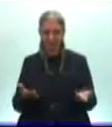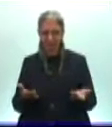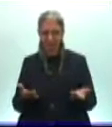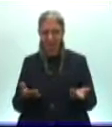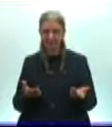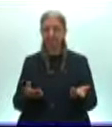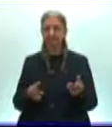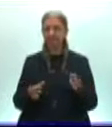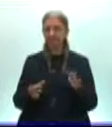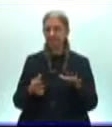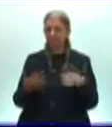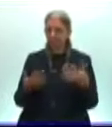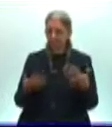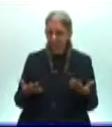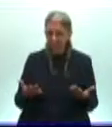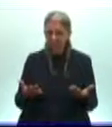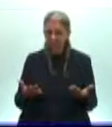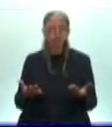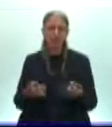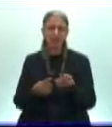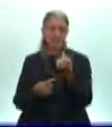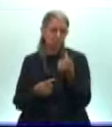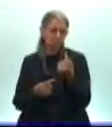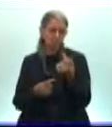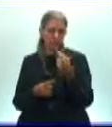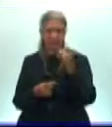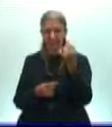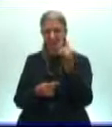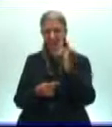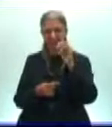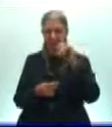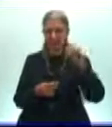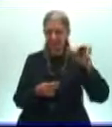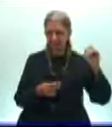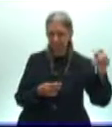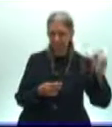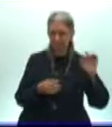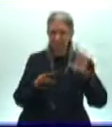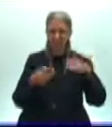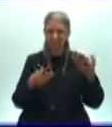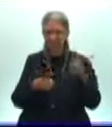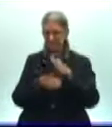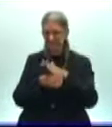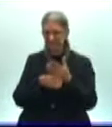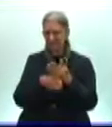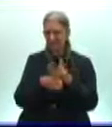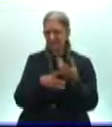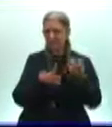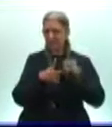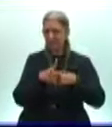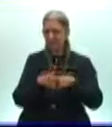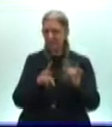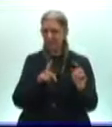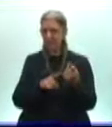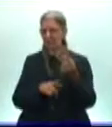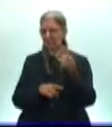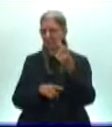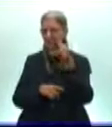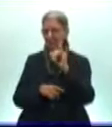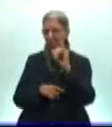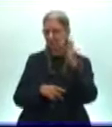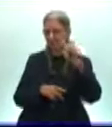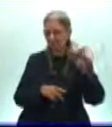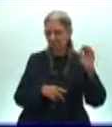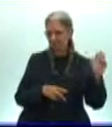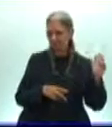está centrada en buscar qué es una inecuación, qué significa resolver una inecuación